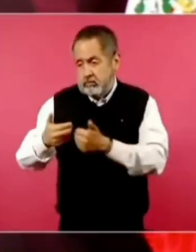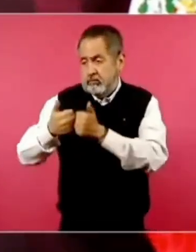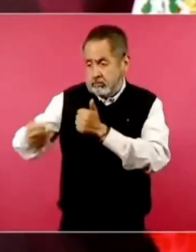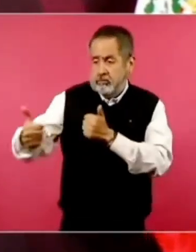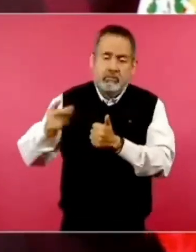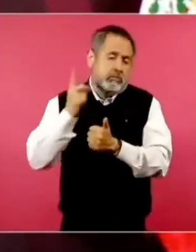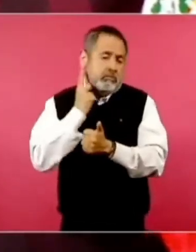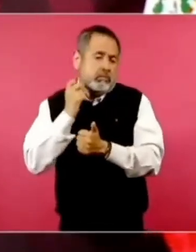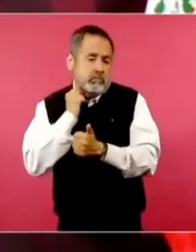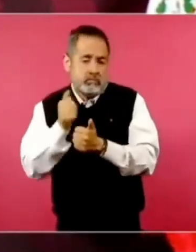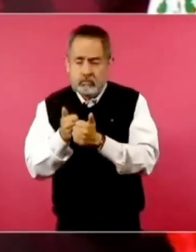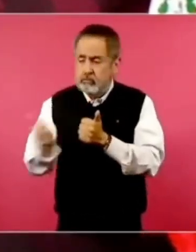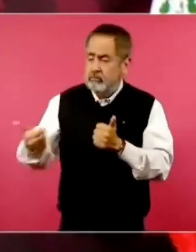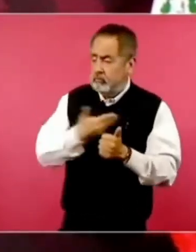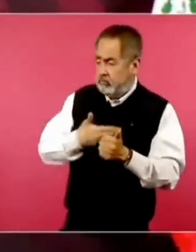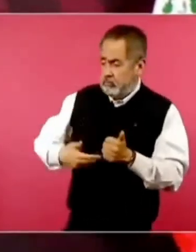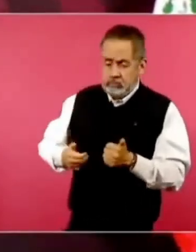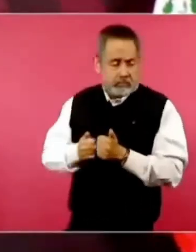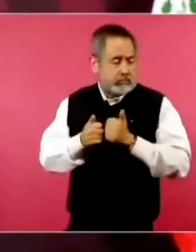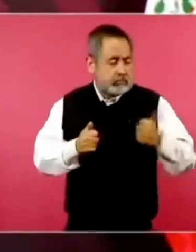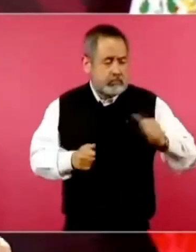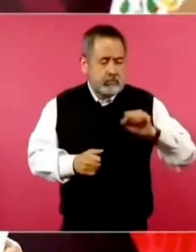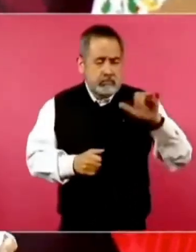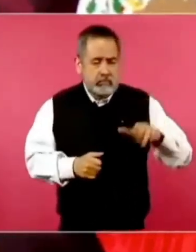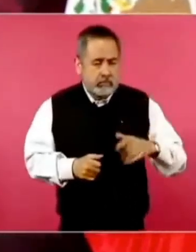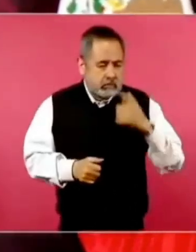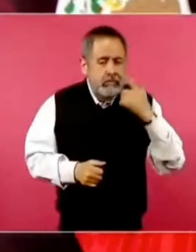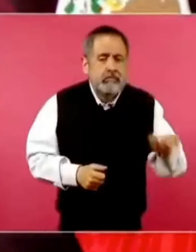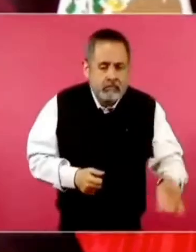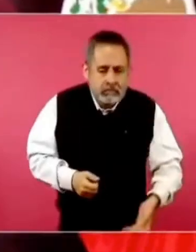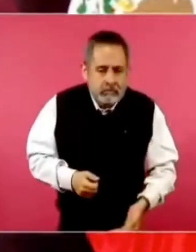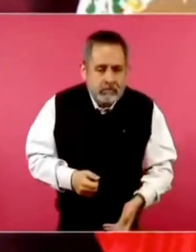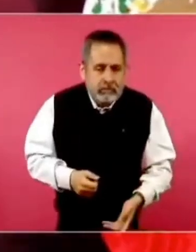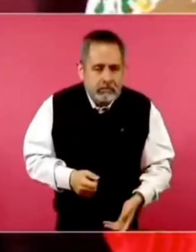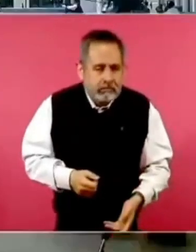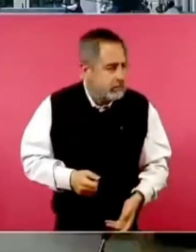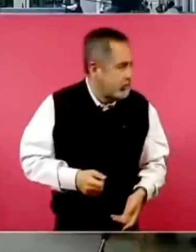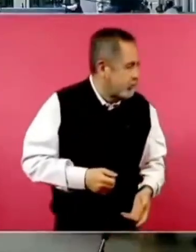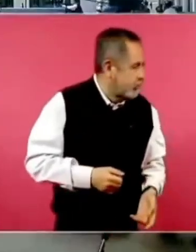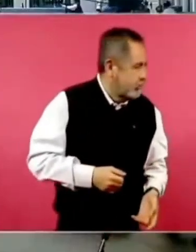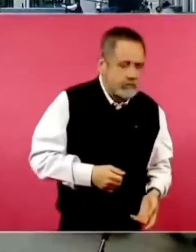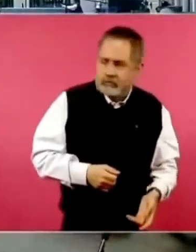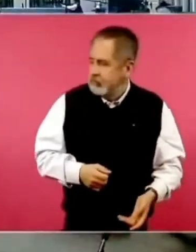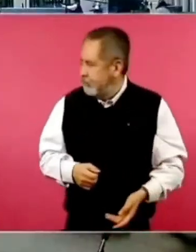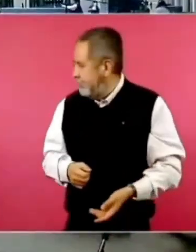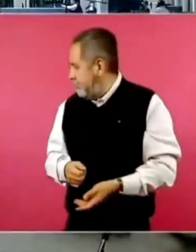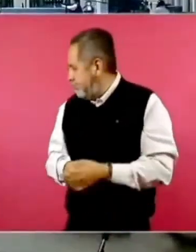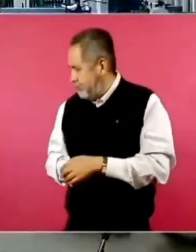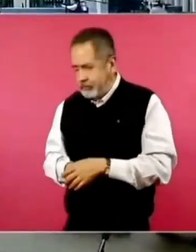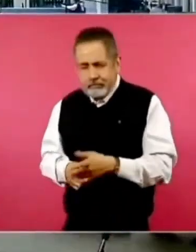poderes. Mire, ando buscando al